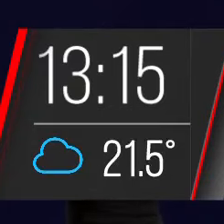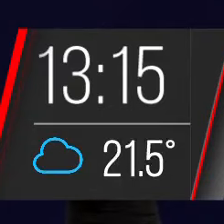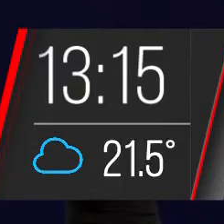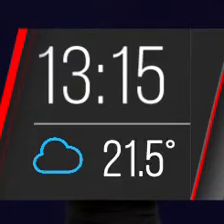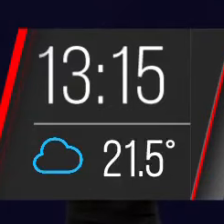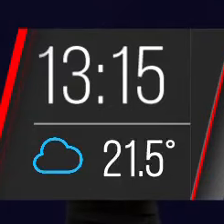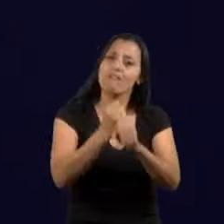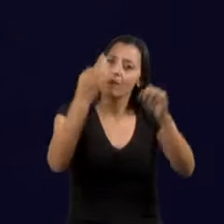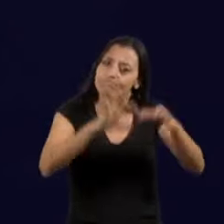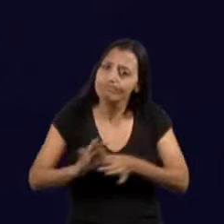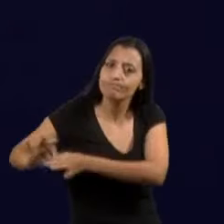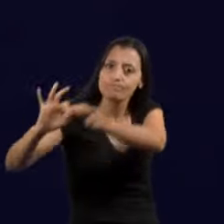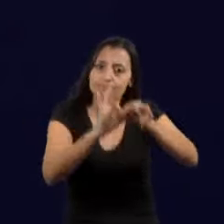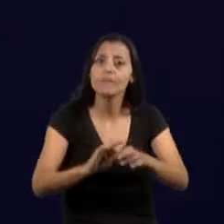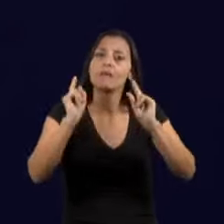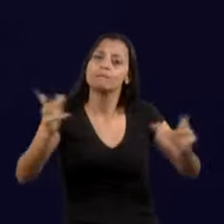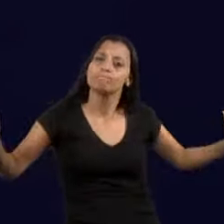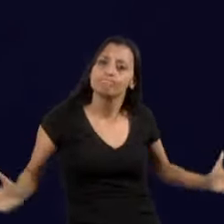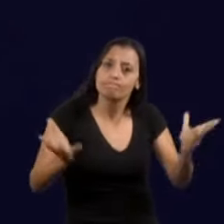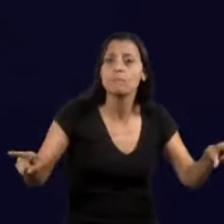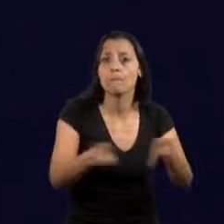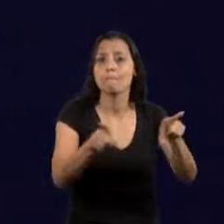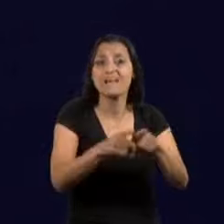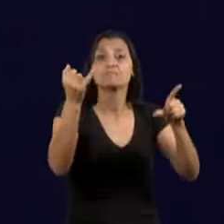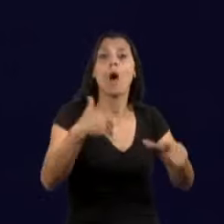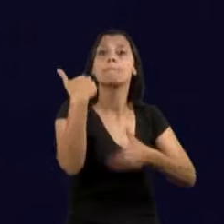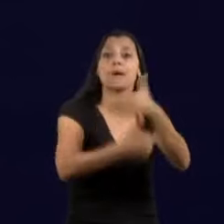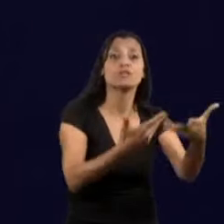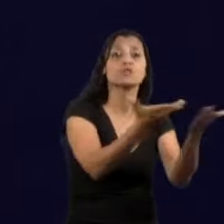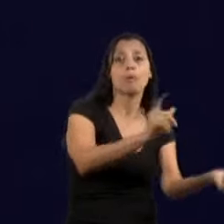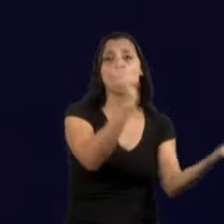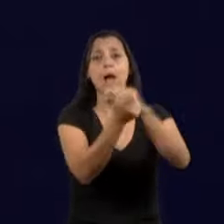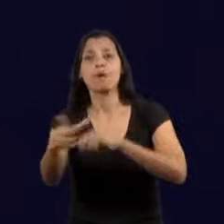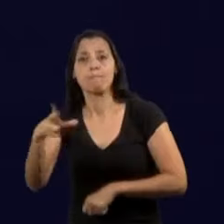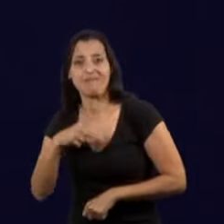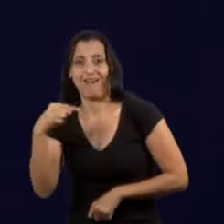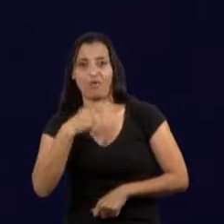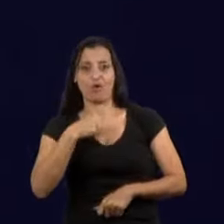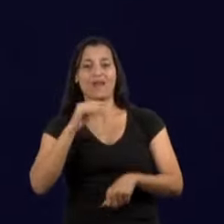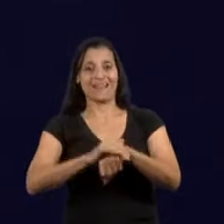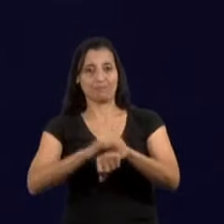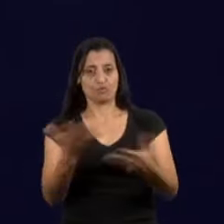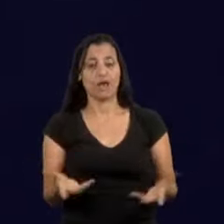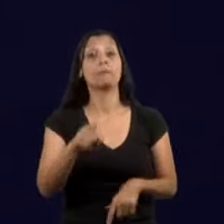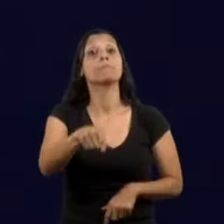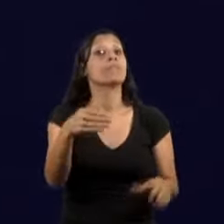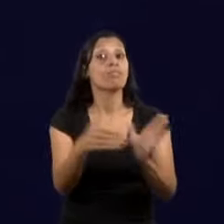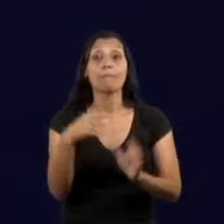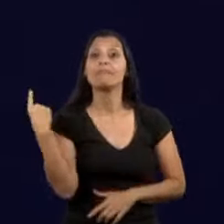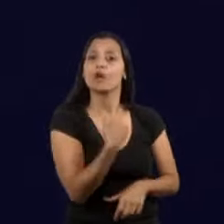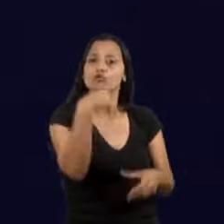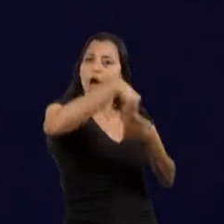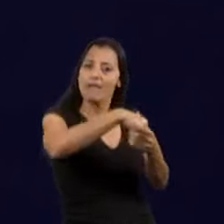Y bueno, dicen, estamos procediendo, es la primera empresa que procedemos a privatizar. En este caso es esta